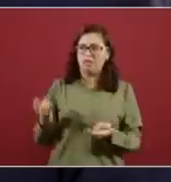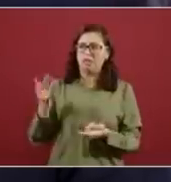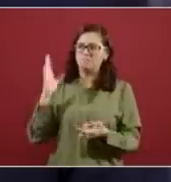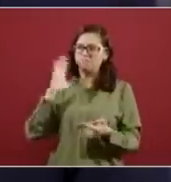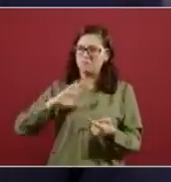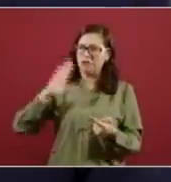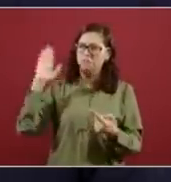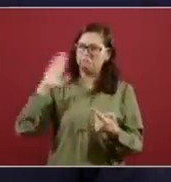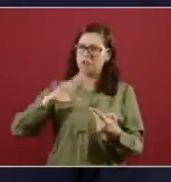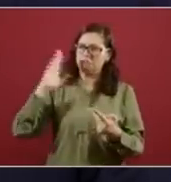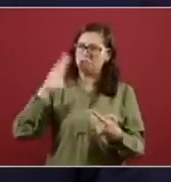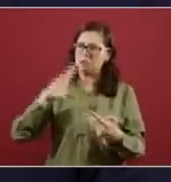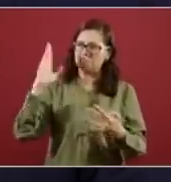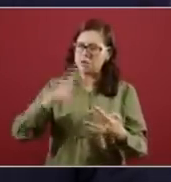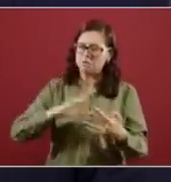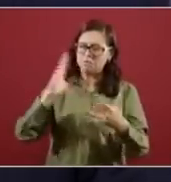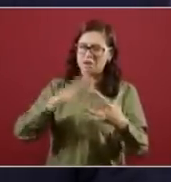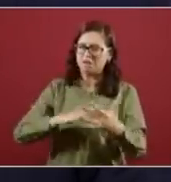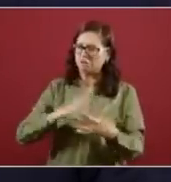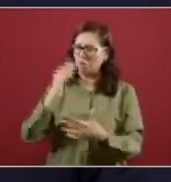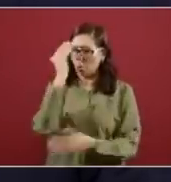y de otras atrocidades